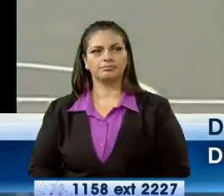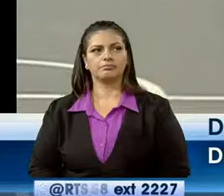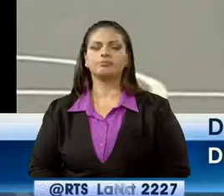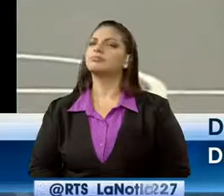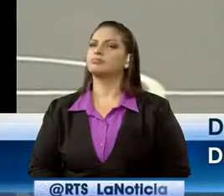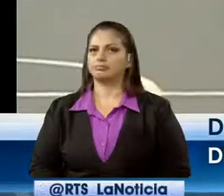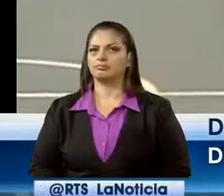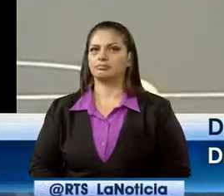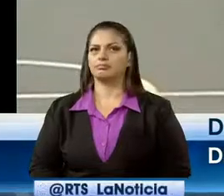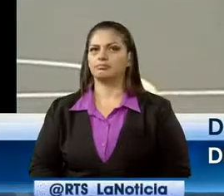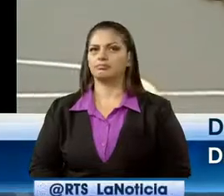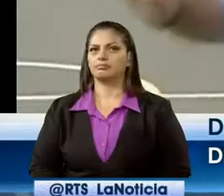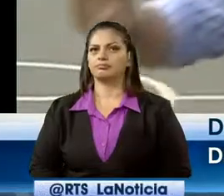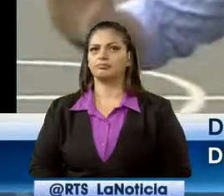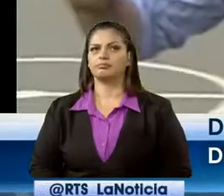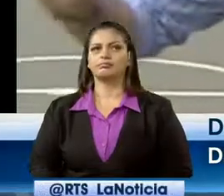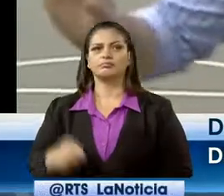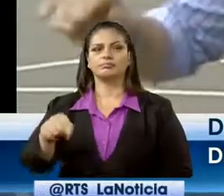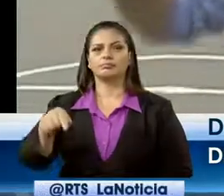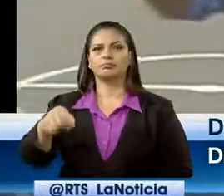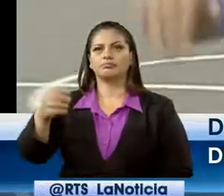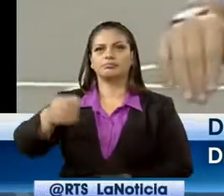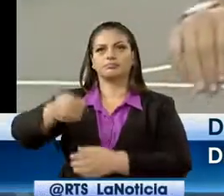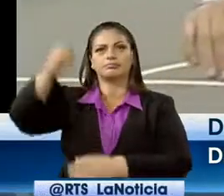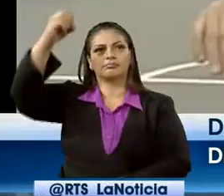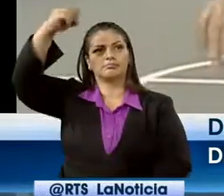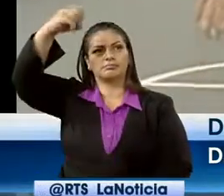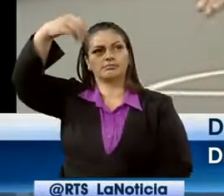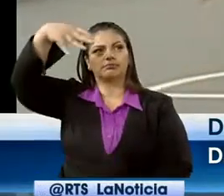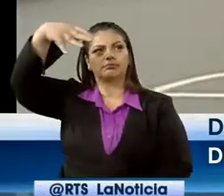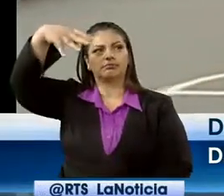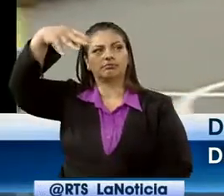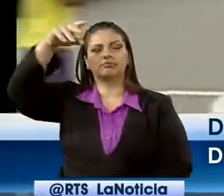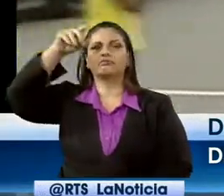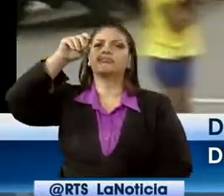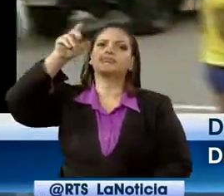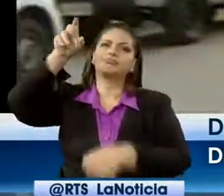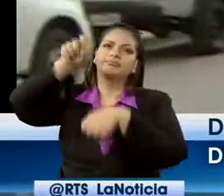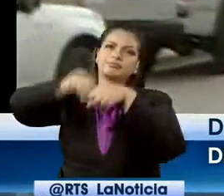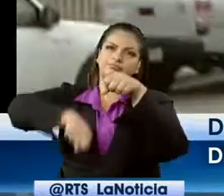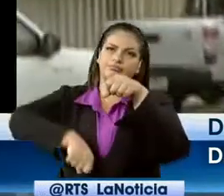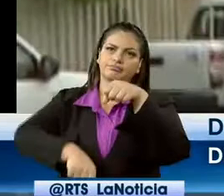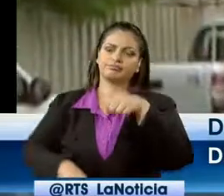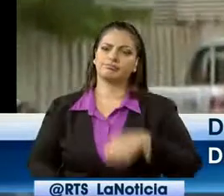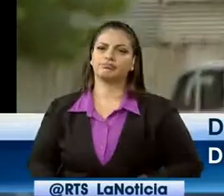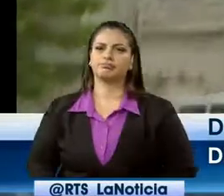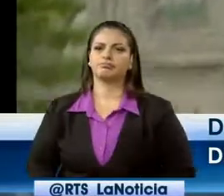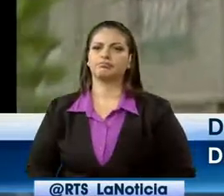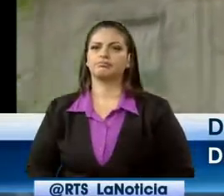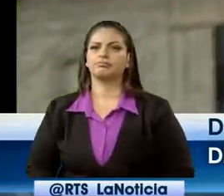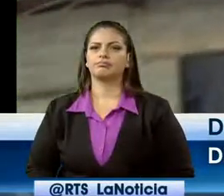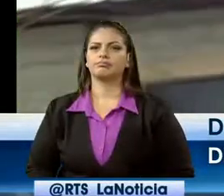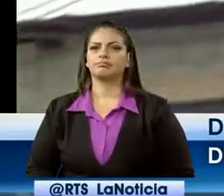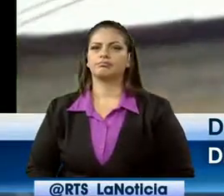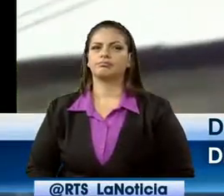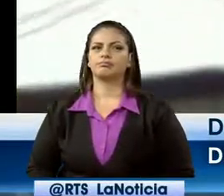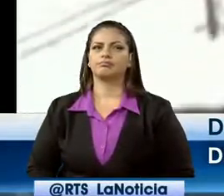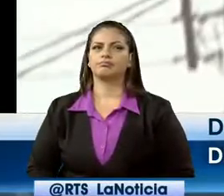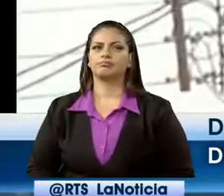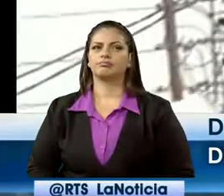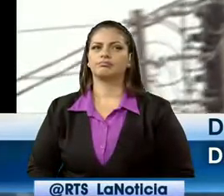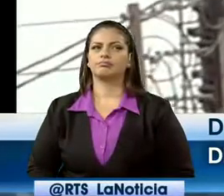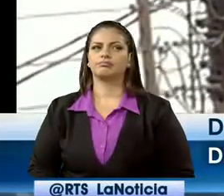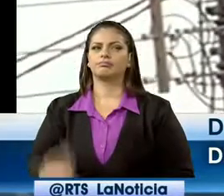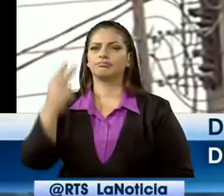Nosotros tenemos, o por lo menos el problema de las luminarias también se da en este sector. Si mi compañero Hilario nos ayuda, estamos viendo un